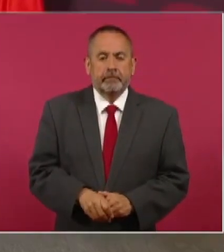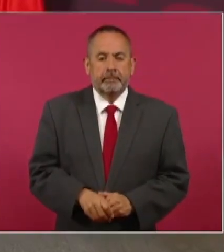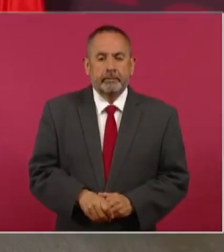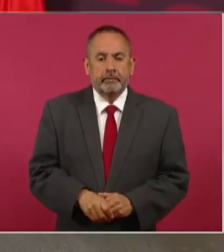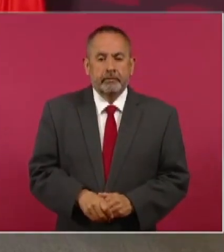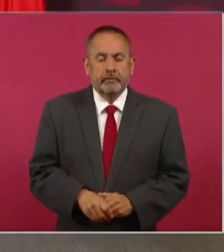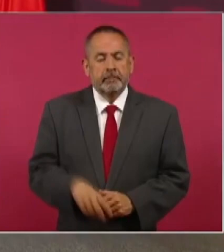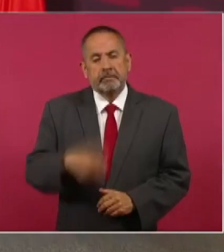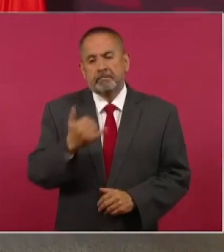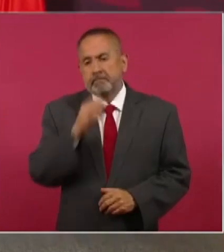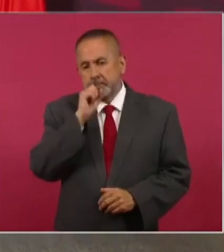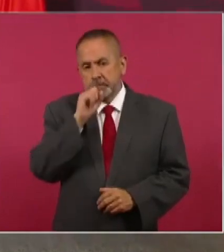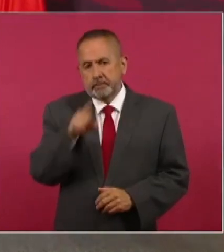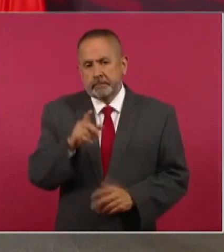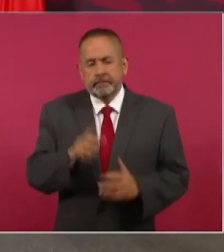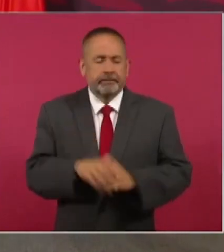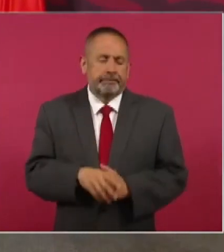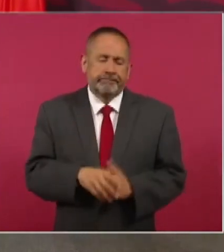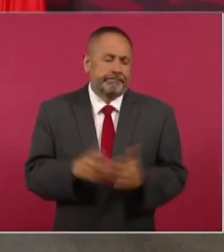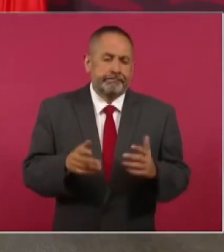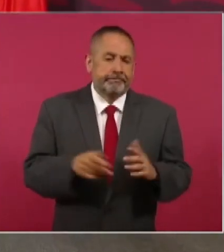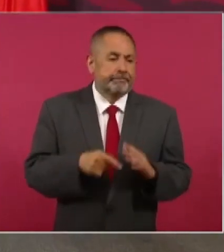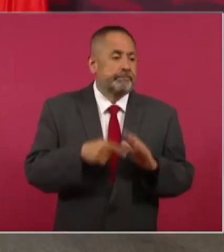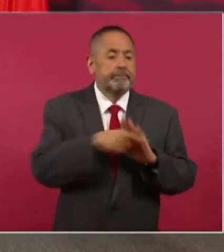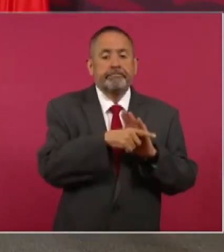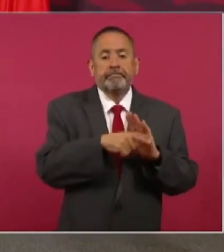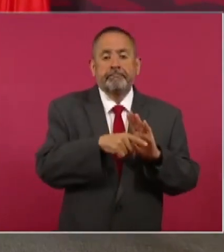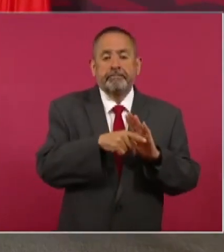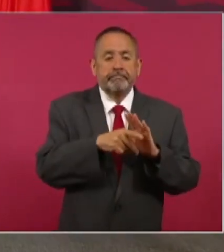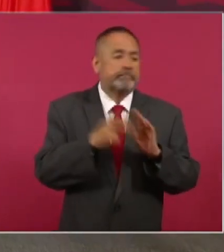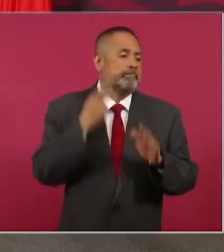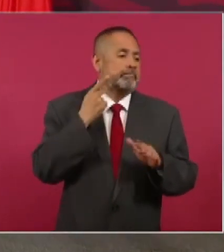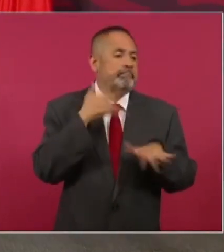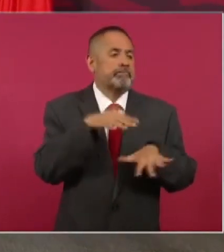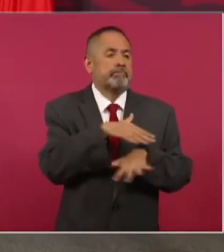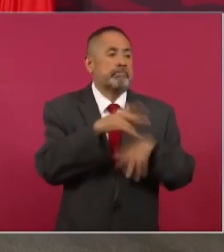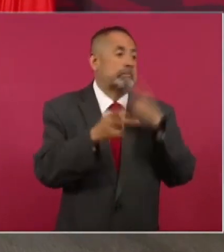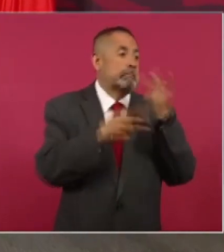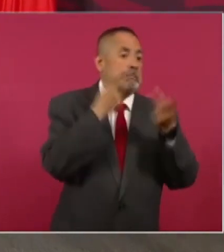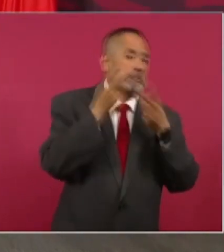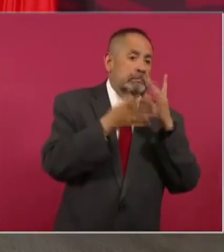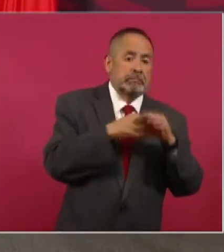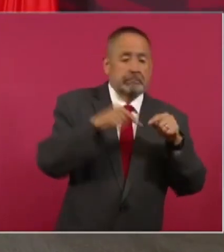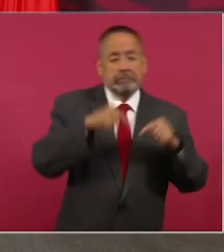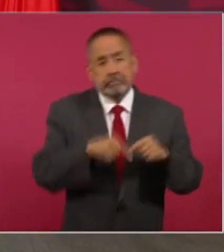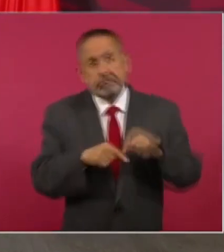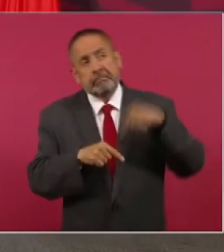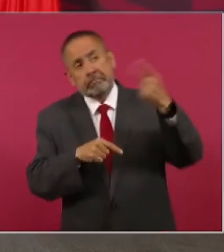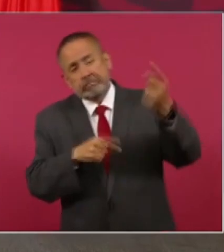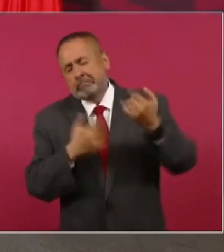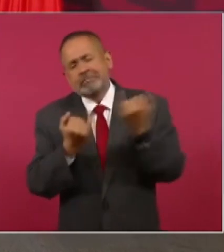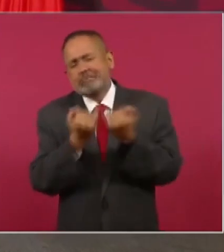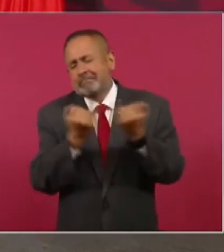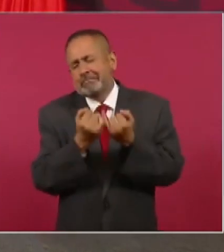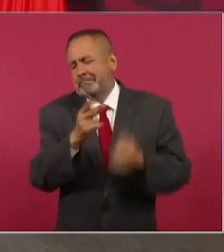Y pues no deja de haber politiquería aquí y allá, ¿no?